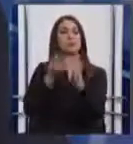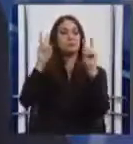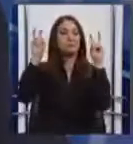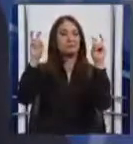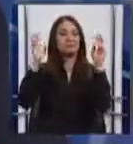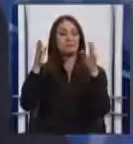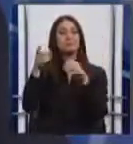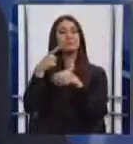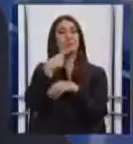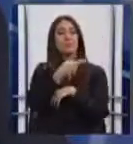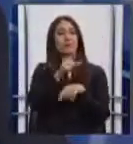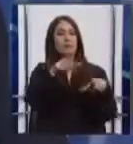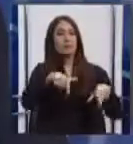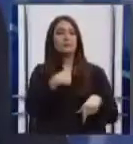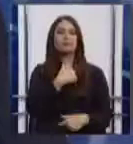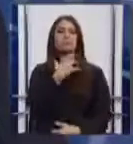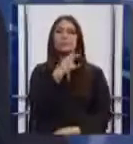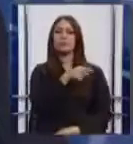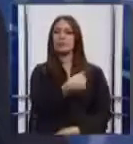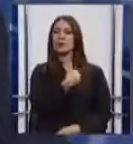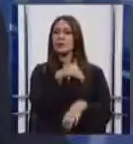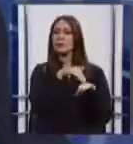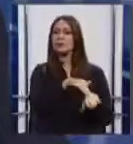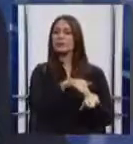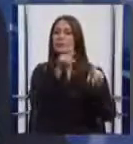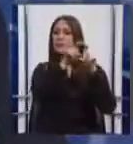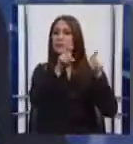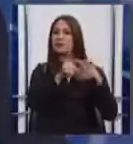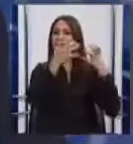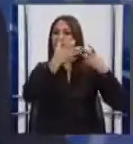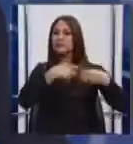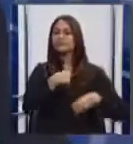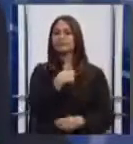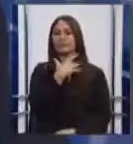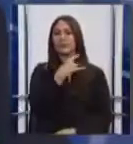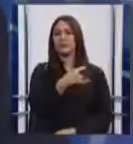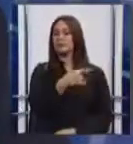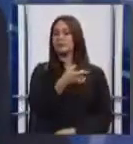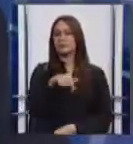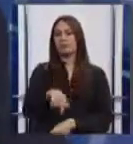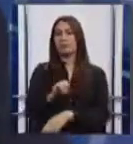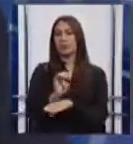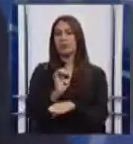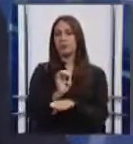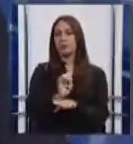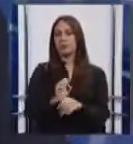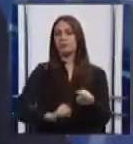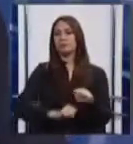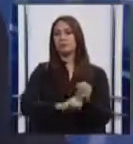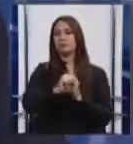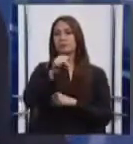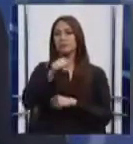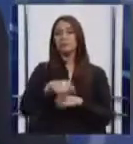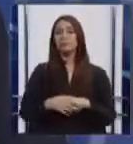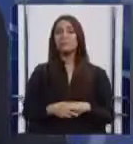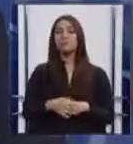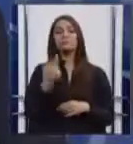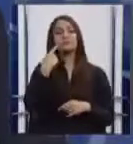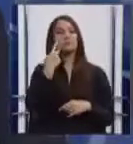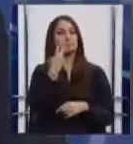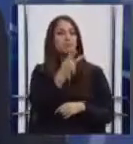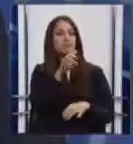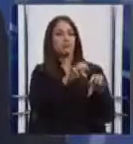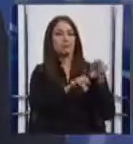comentó que Lenín cuenta con el respaldo de empresarios e industriales con fe en el Ecuador. Además señaló que está de acuerdo con sus